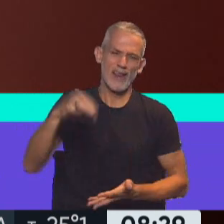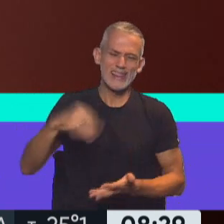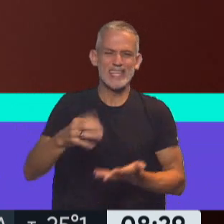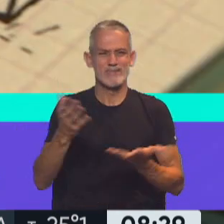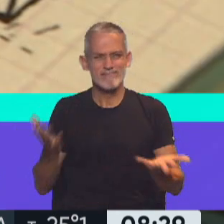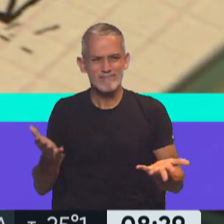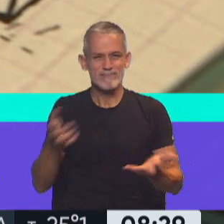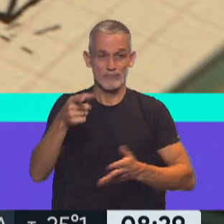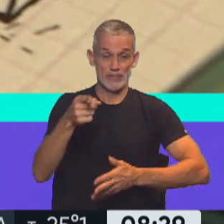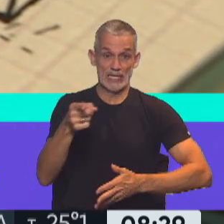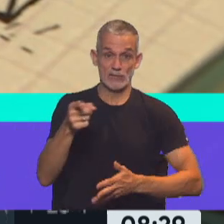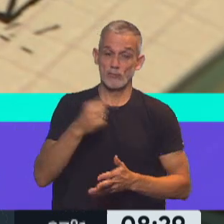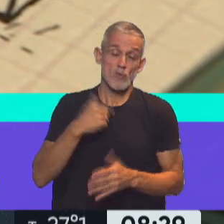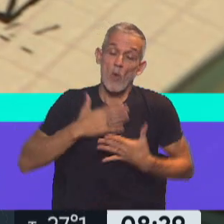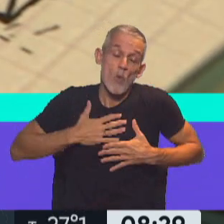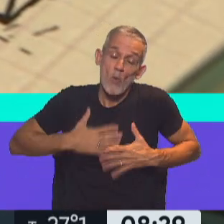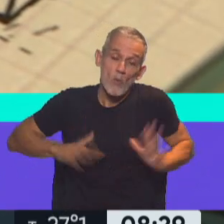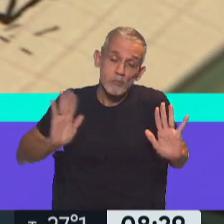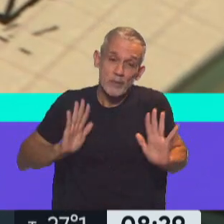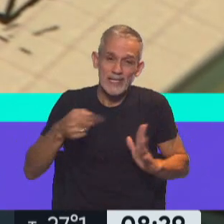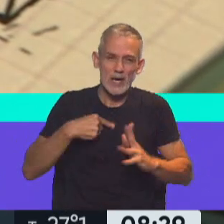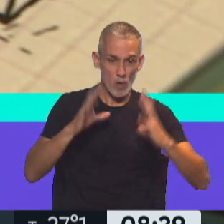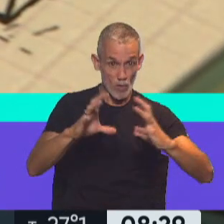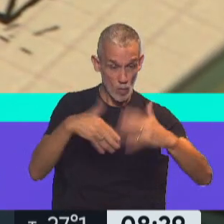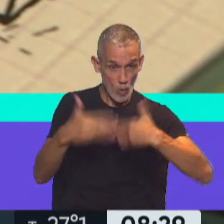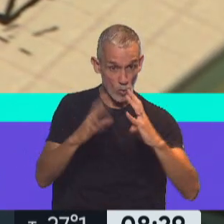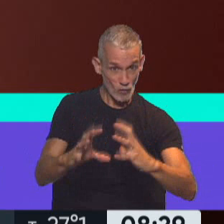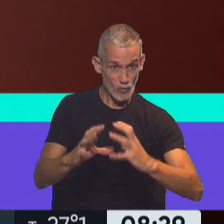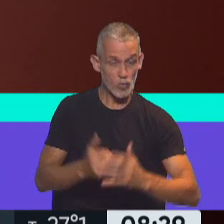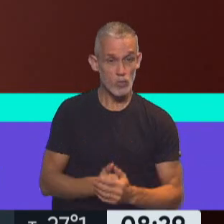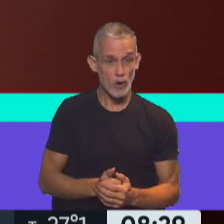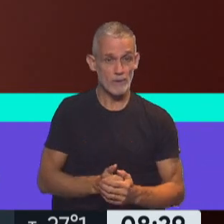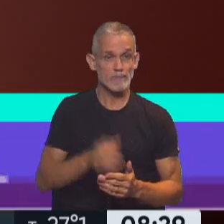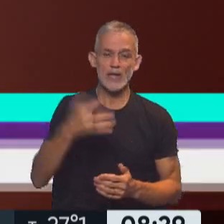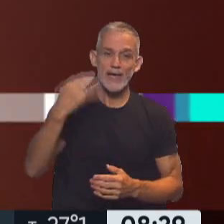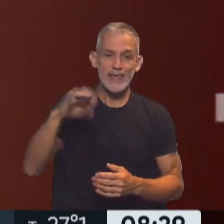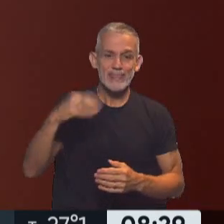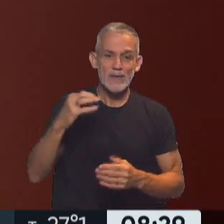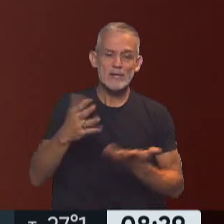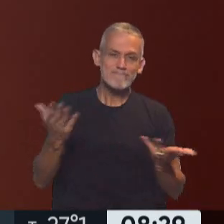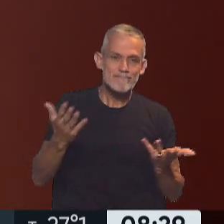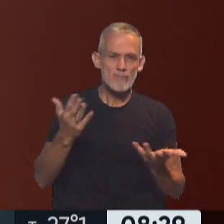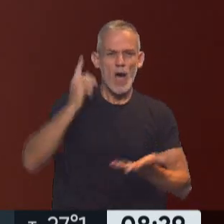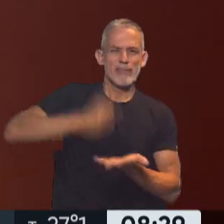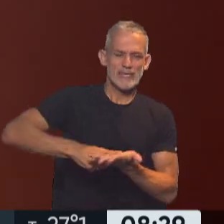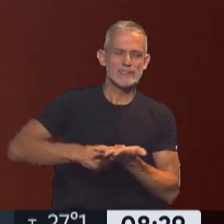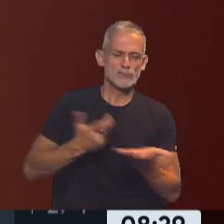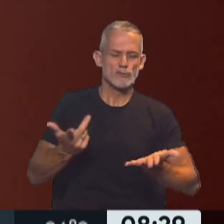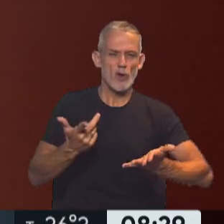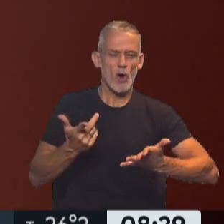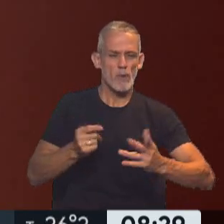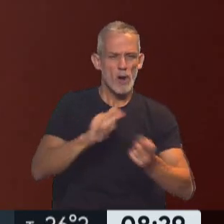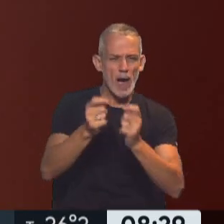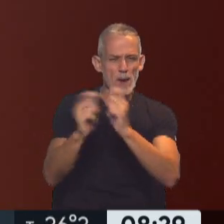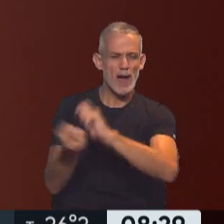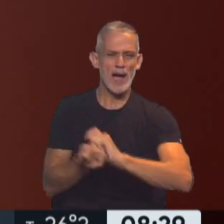Todo esto a partir de mi humilde y corta experiencia como futbolista, y creo que hay que tomar cartas en el asunto. Creo que se lo está haciendo, de hecho, pero todavía